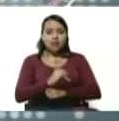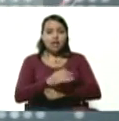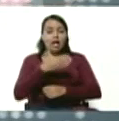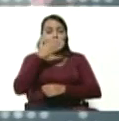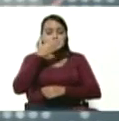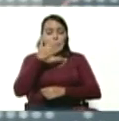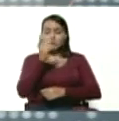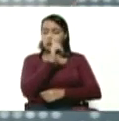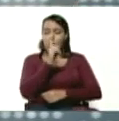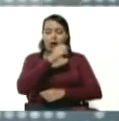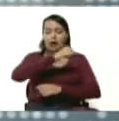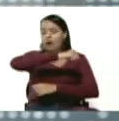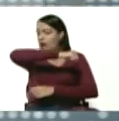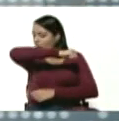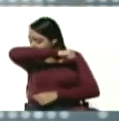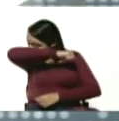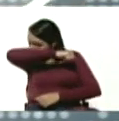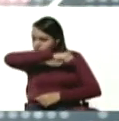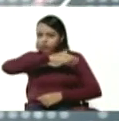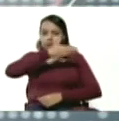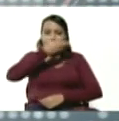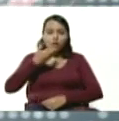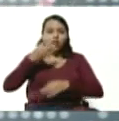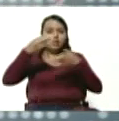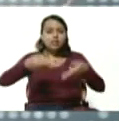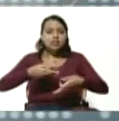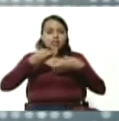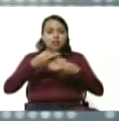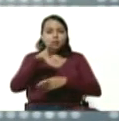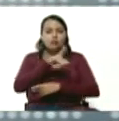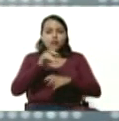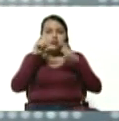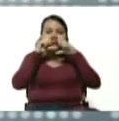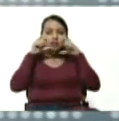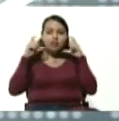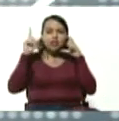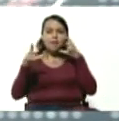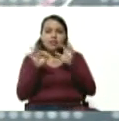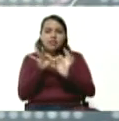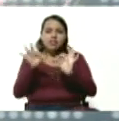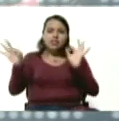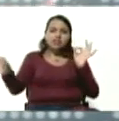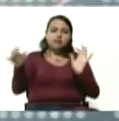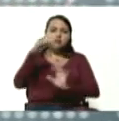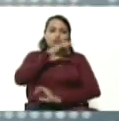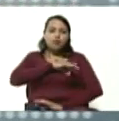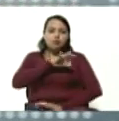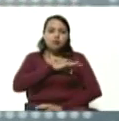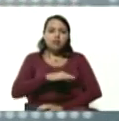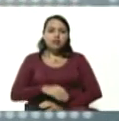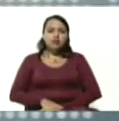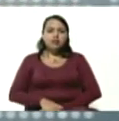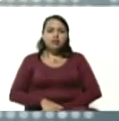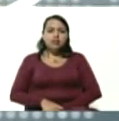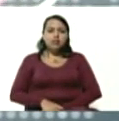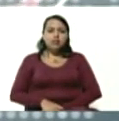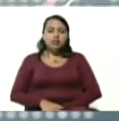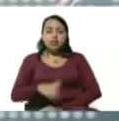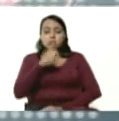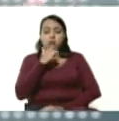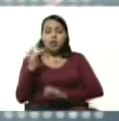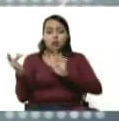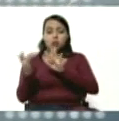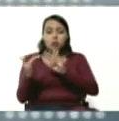brazo y siempre usar la mascarilla mantener el distanciamiento social en todos los espacios en al menos